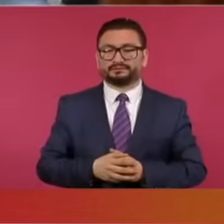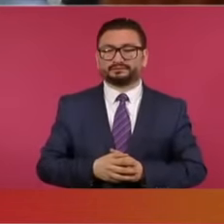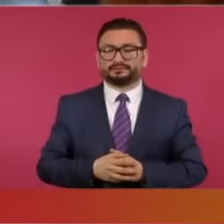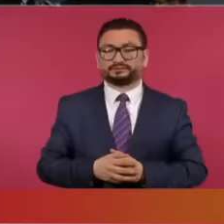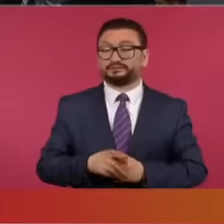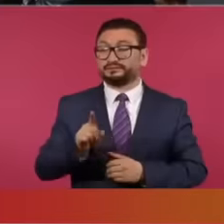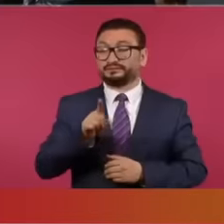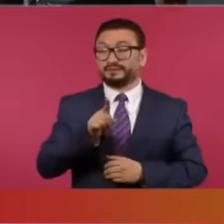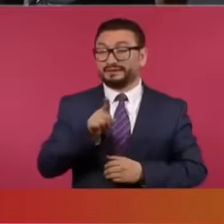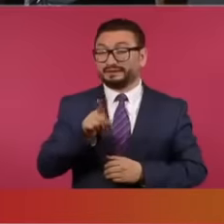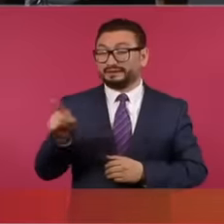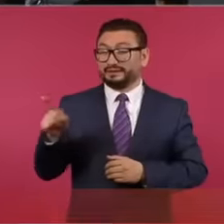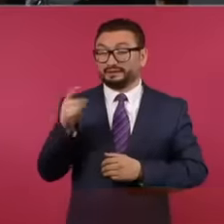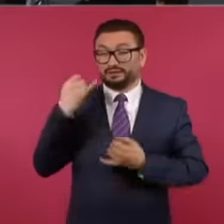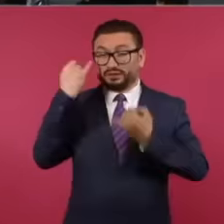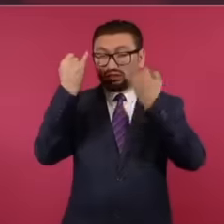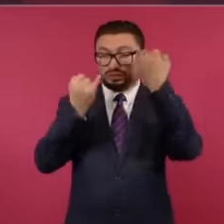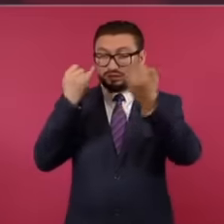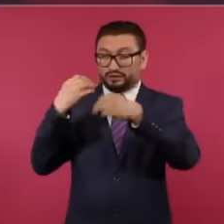el dolor humano